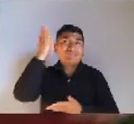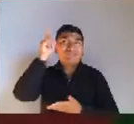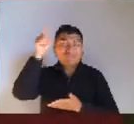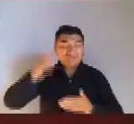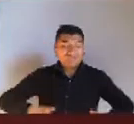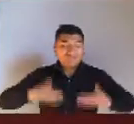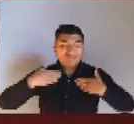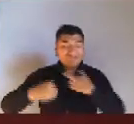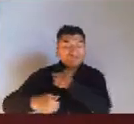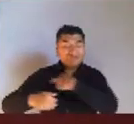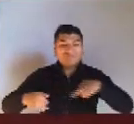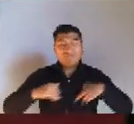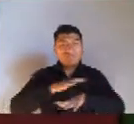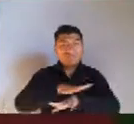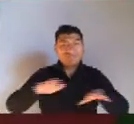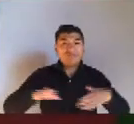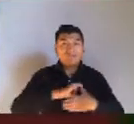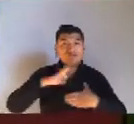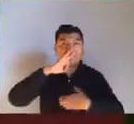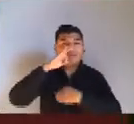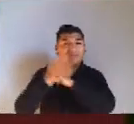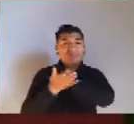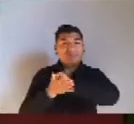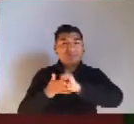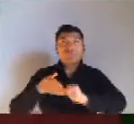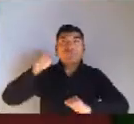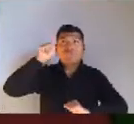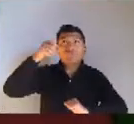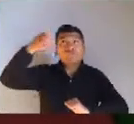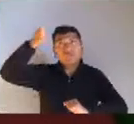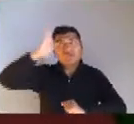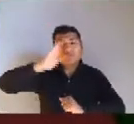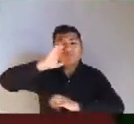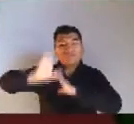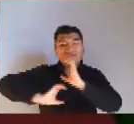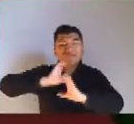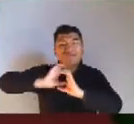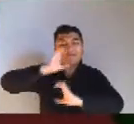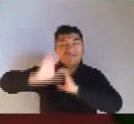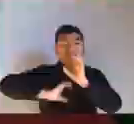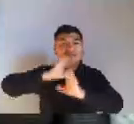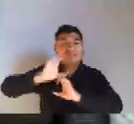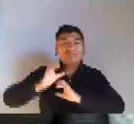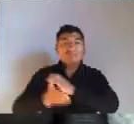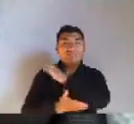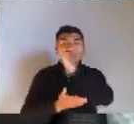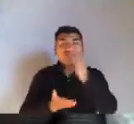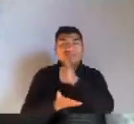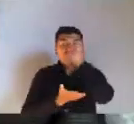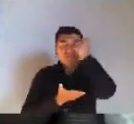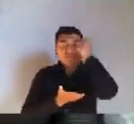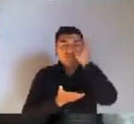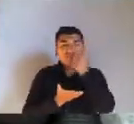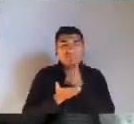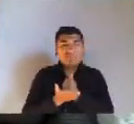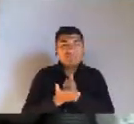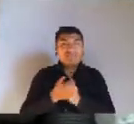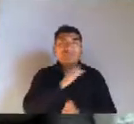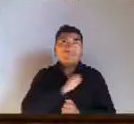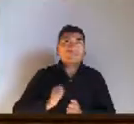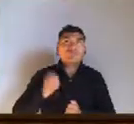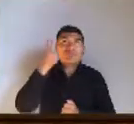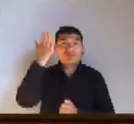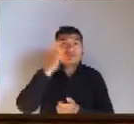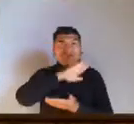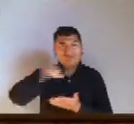vives y reinas en unidad del Espíritu Santo y eres Dios por los siglos de los siglos. Amén. Señor, esté